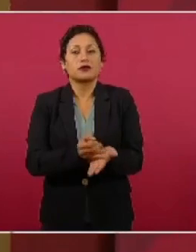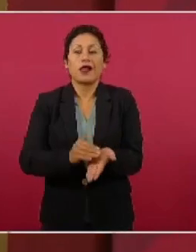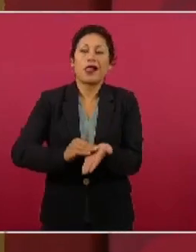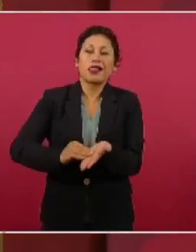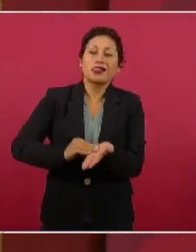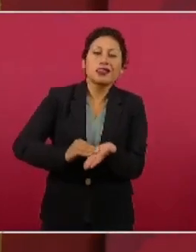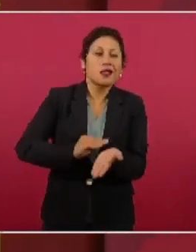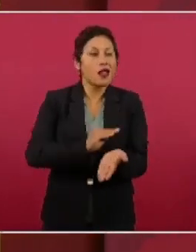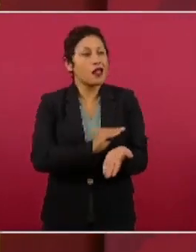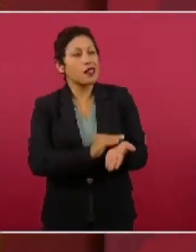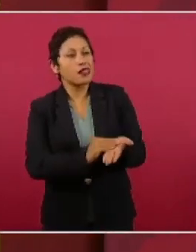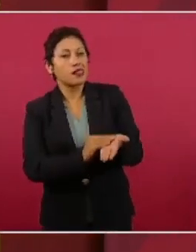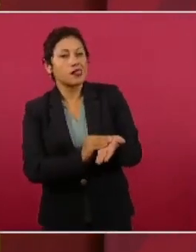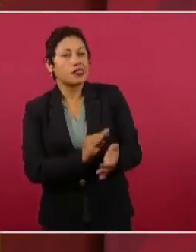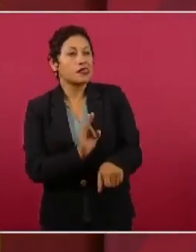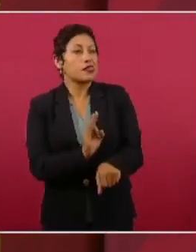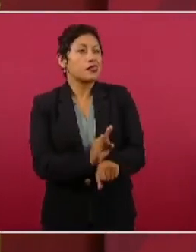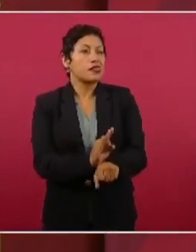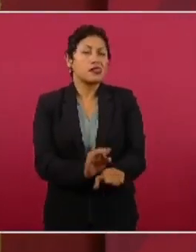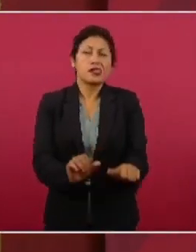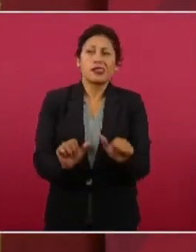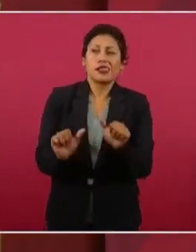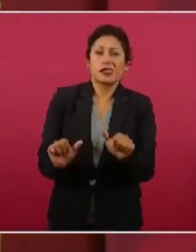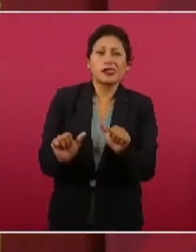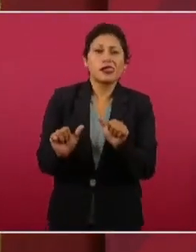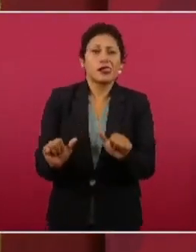a los grandes contribuyentes